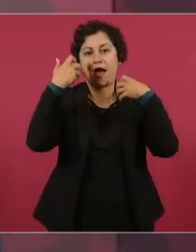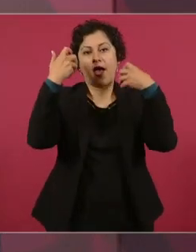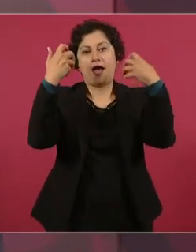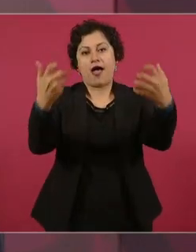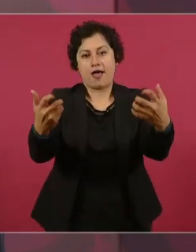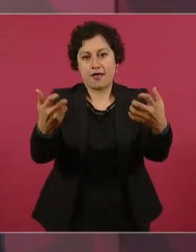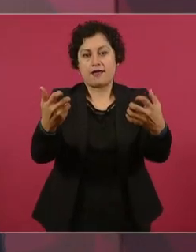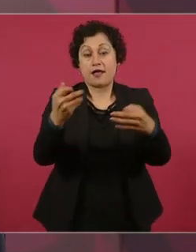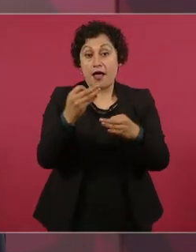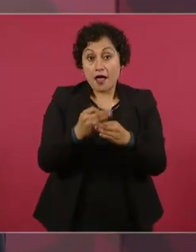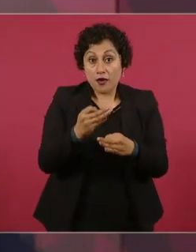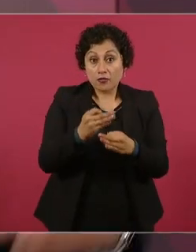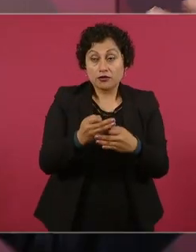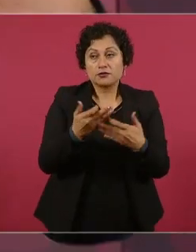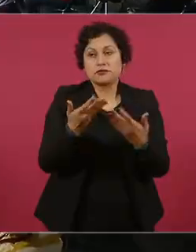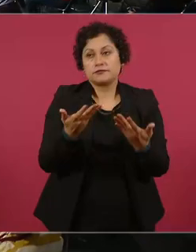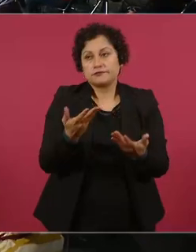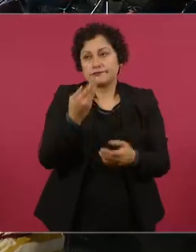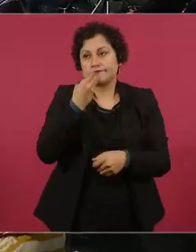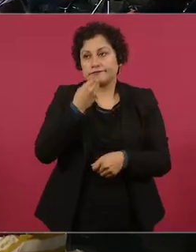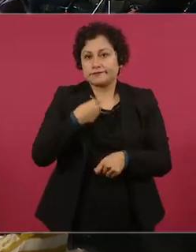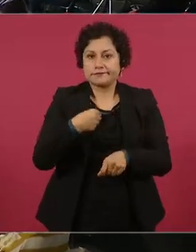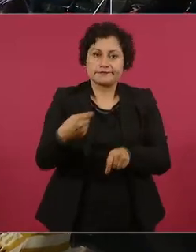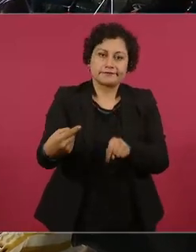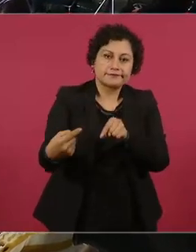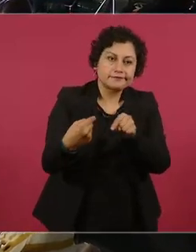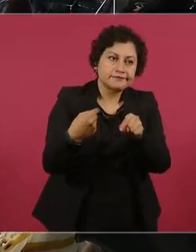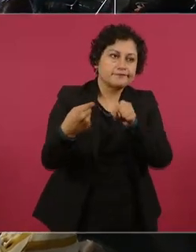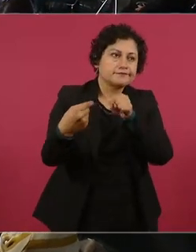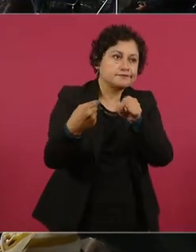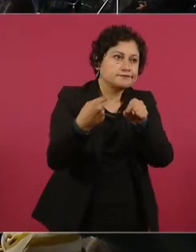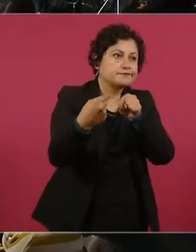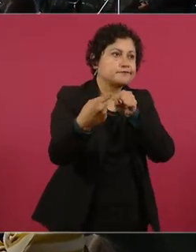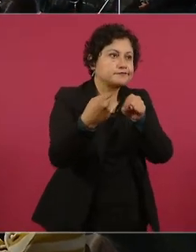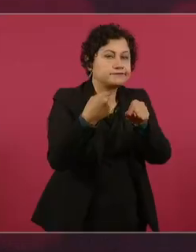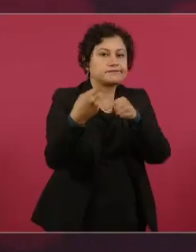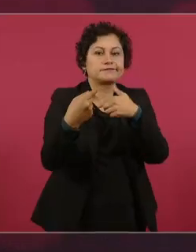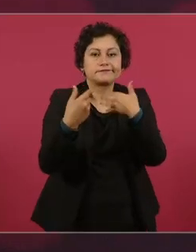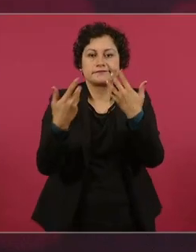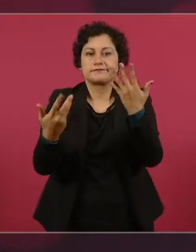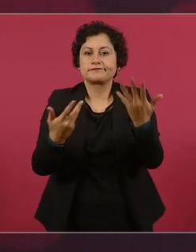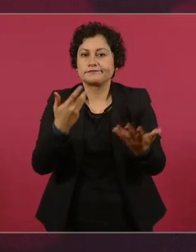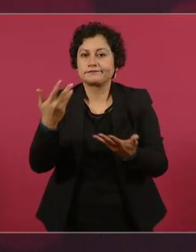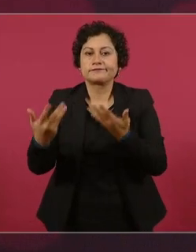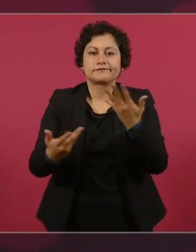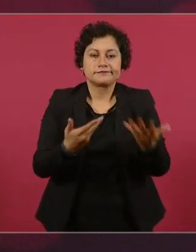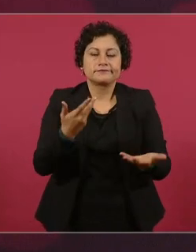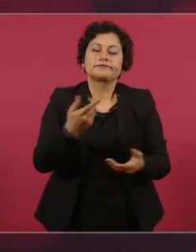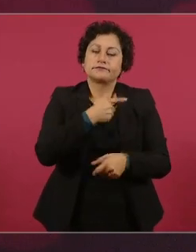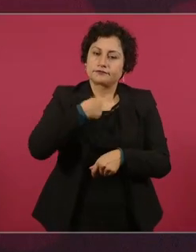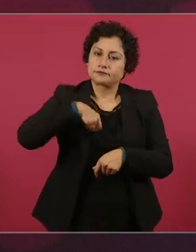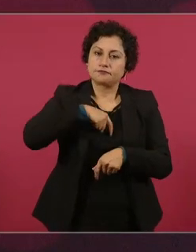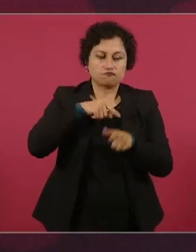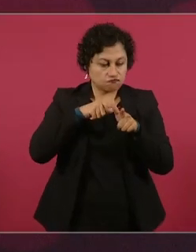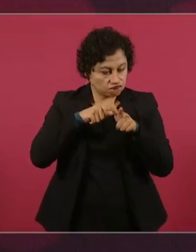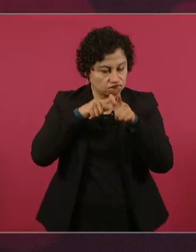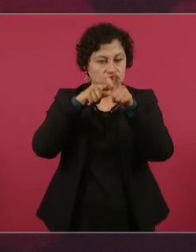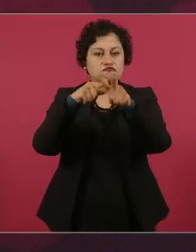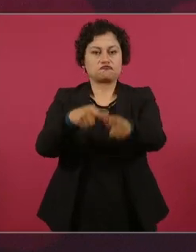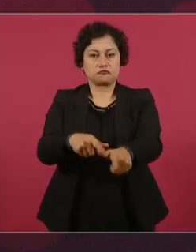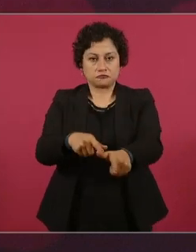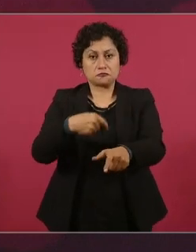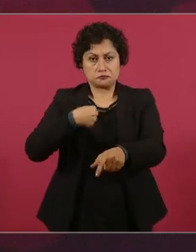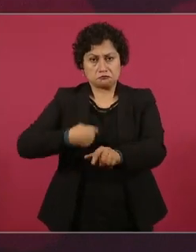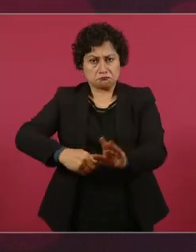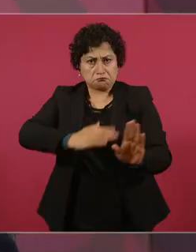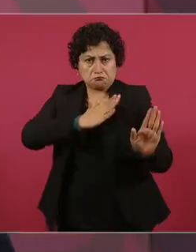estamos desenfrentando. Pero vamos avanzando y voy a cumplir, vamos a cumplir